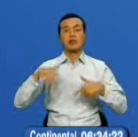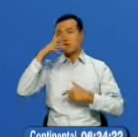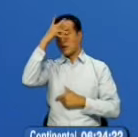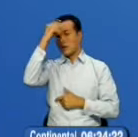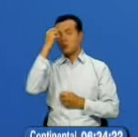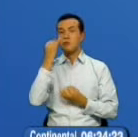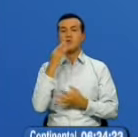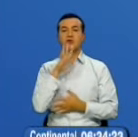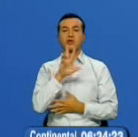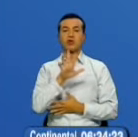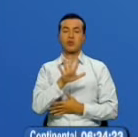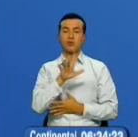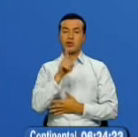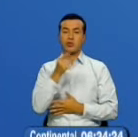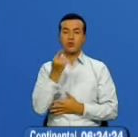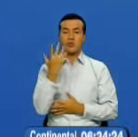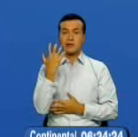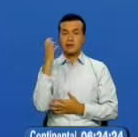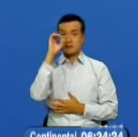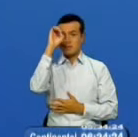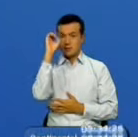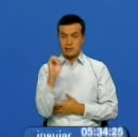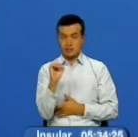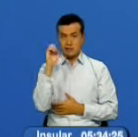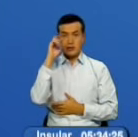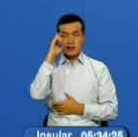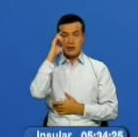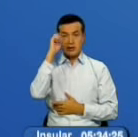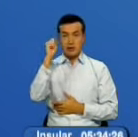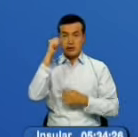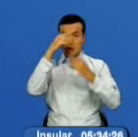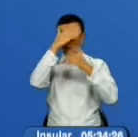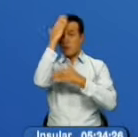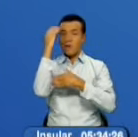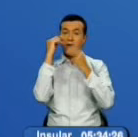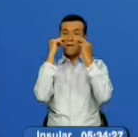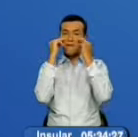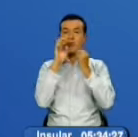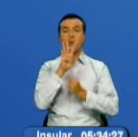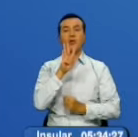Glas 51,15%, mientras que Guillermo Lasso Andrés Páez,